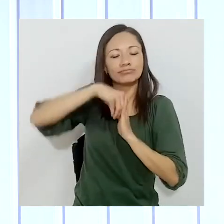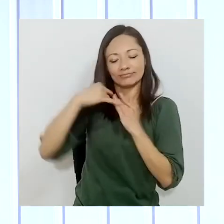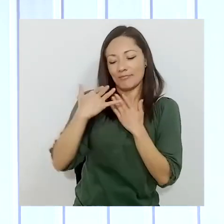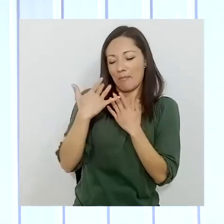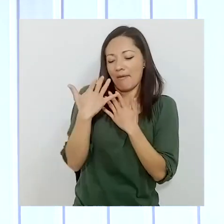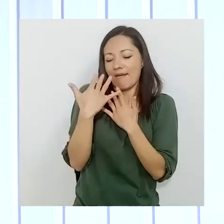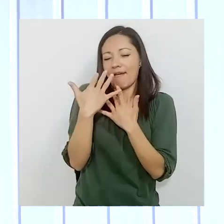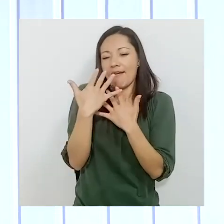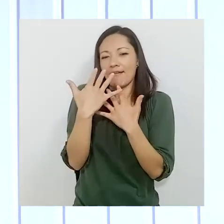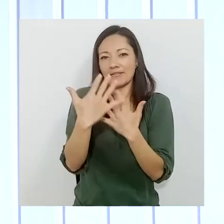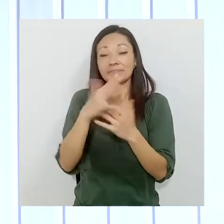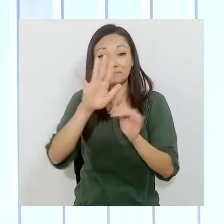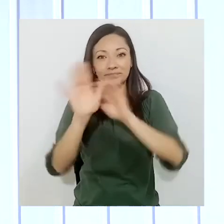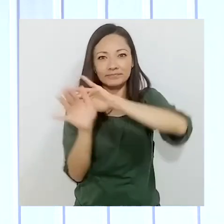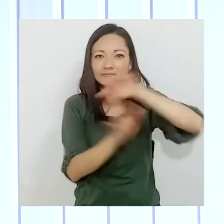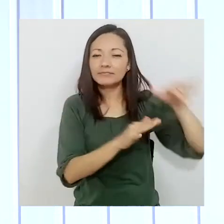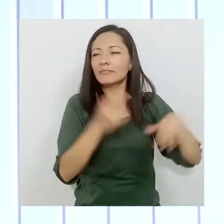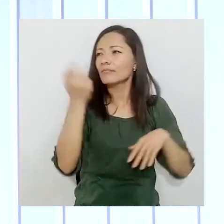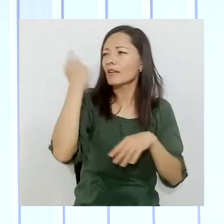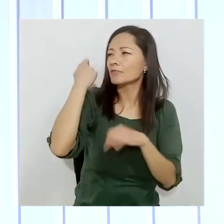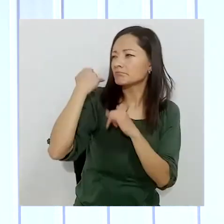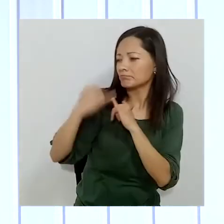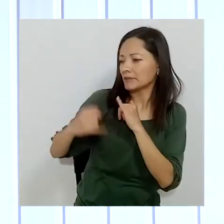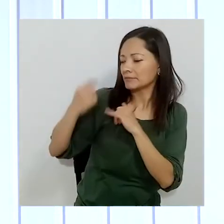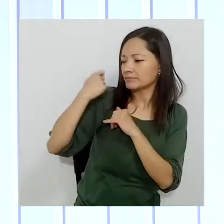mi familia en este fin de semana,